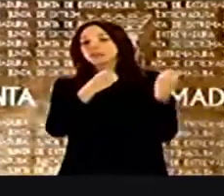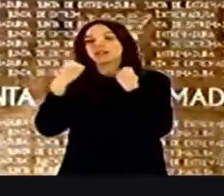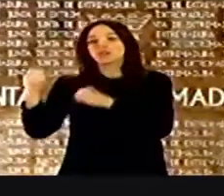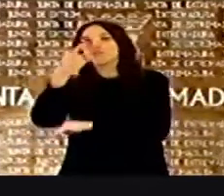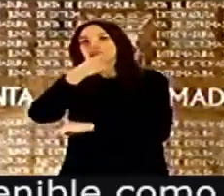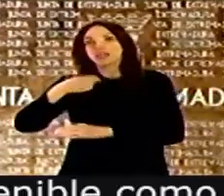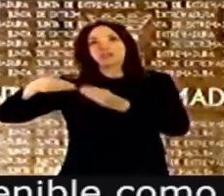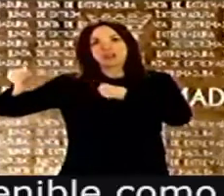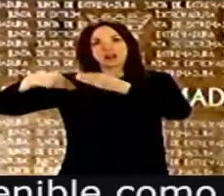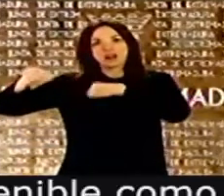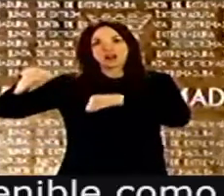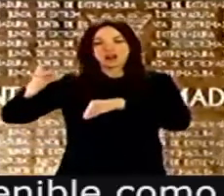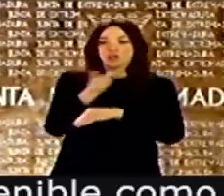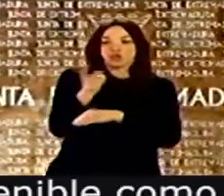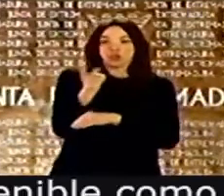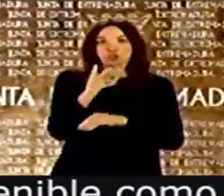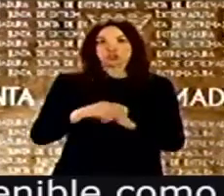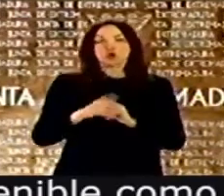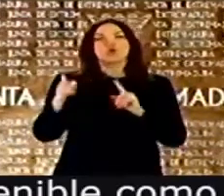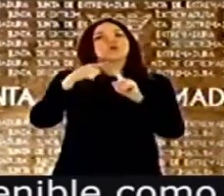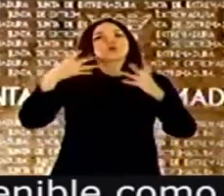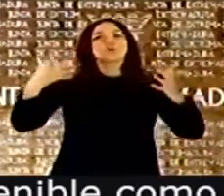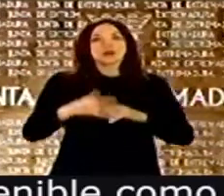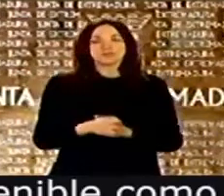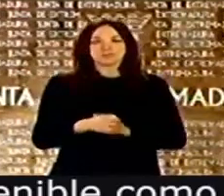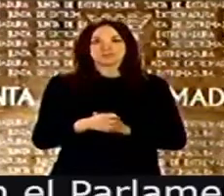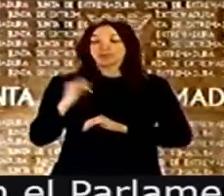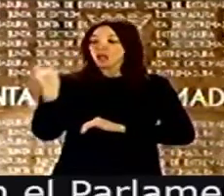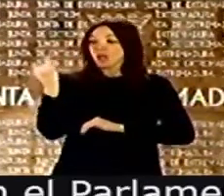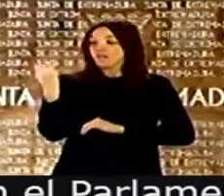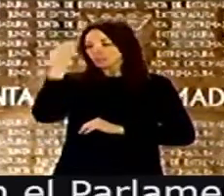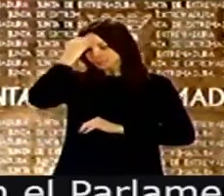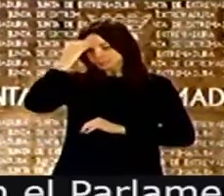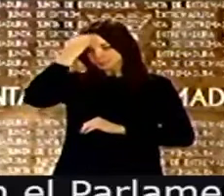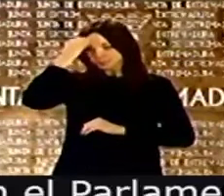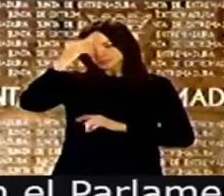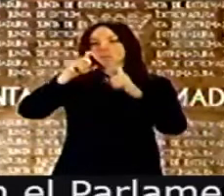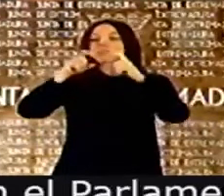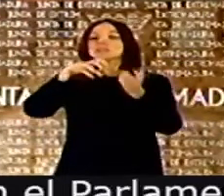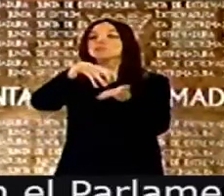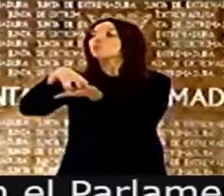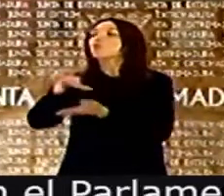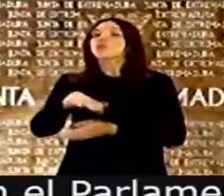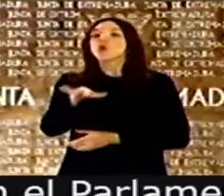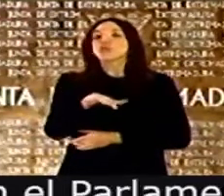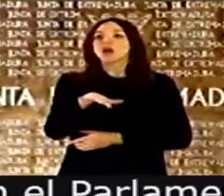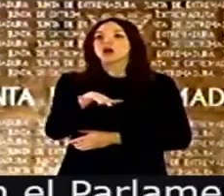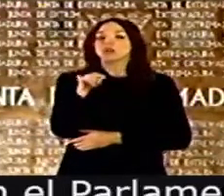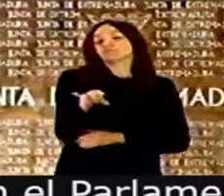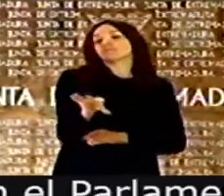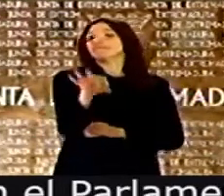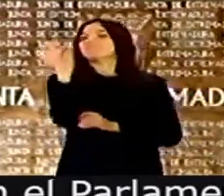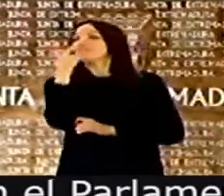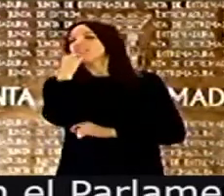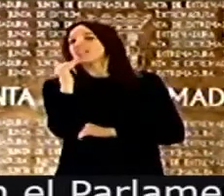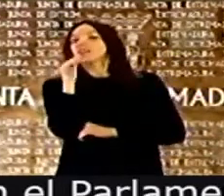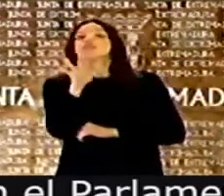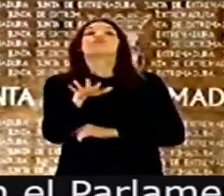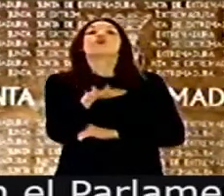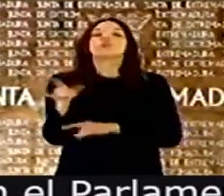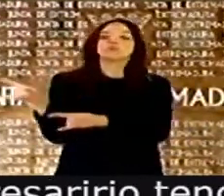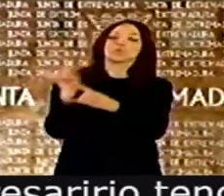final. Y es que cuando un empresario esté pensando dónde instalarse, se instale allí donde más fácil le va a ser. Y eso se llama Extremadura, que